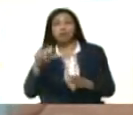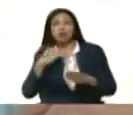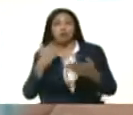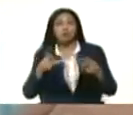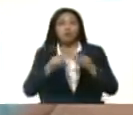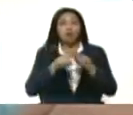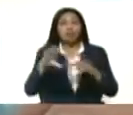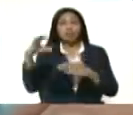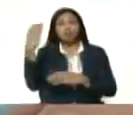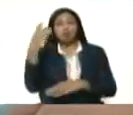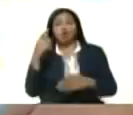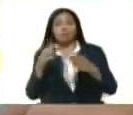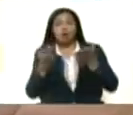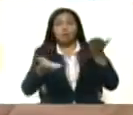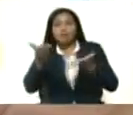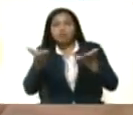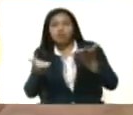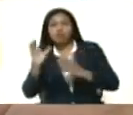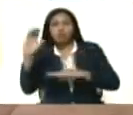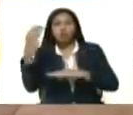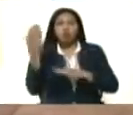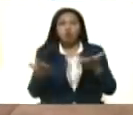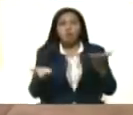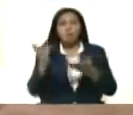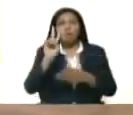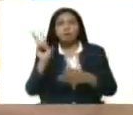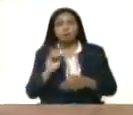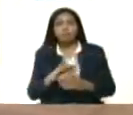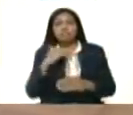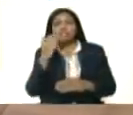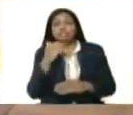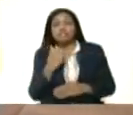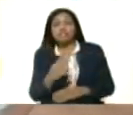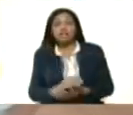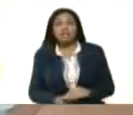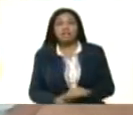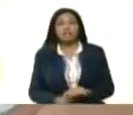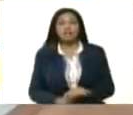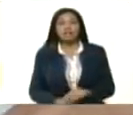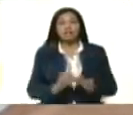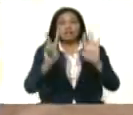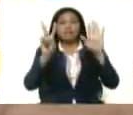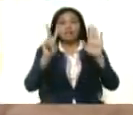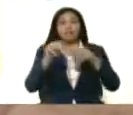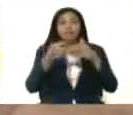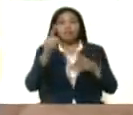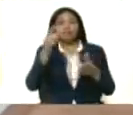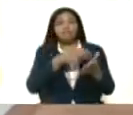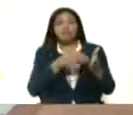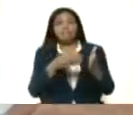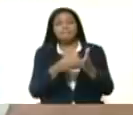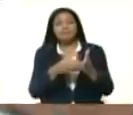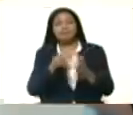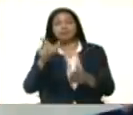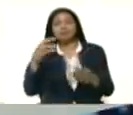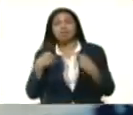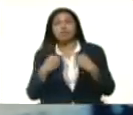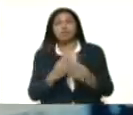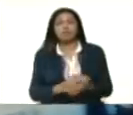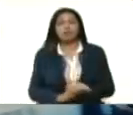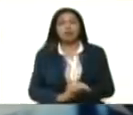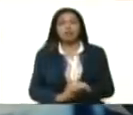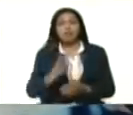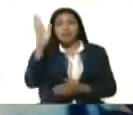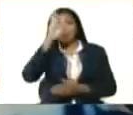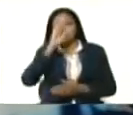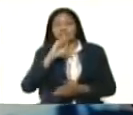de Colombia, que está cerca de los 7 por 100.000 habitantes, la tasa de Brasil, que está